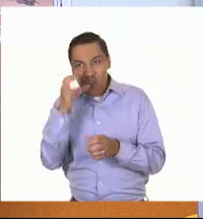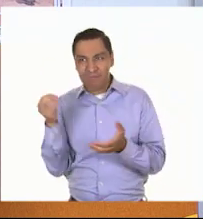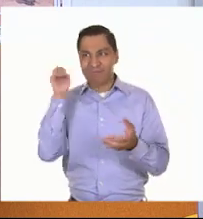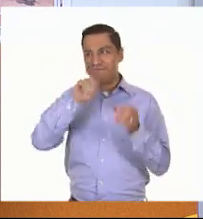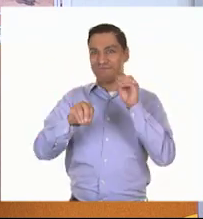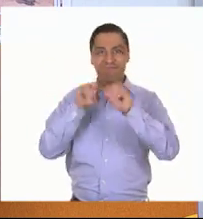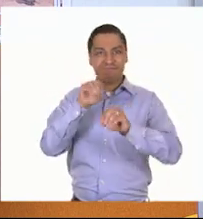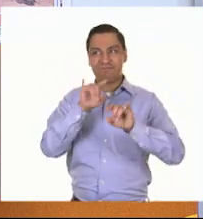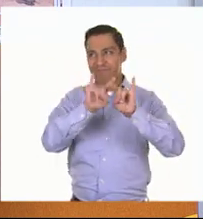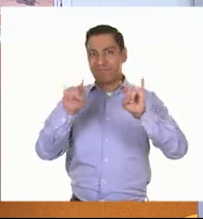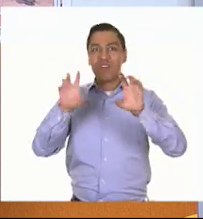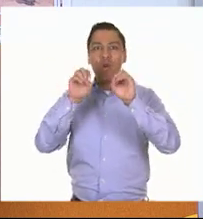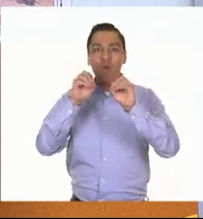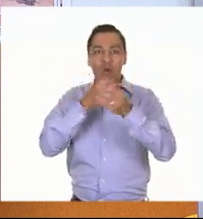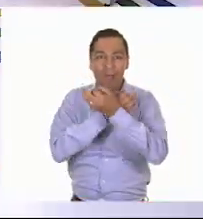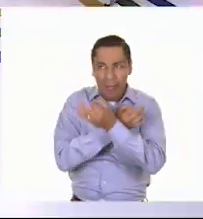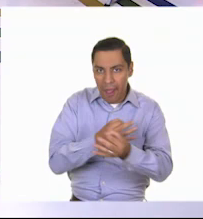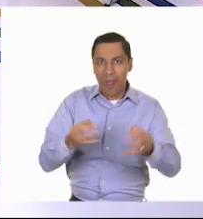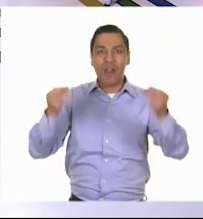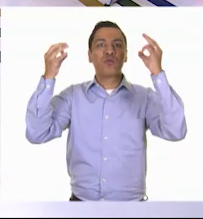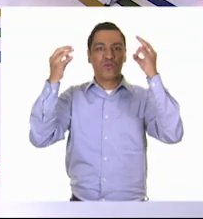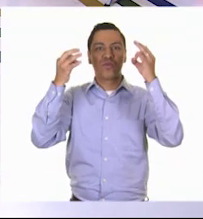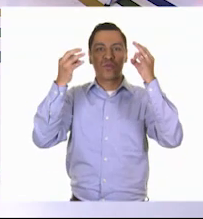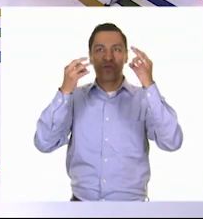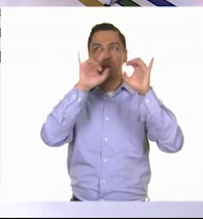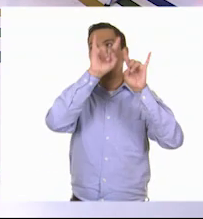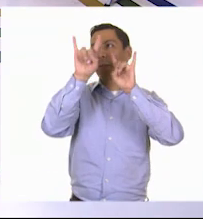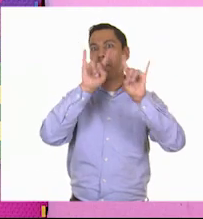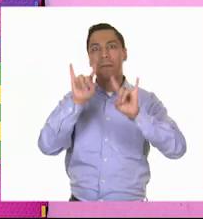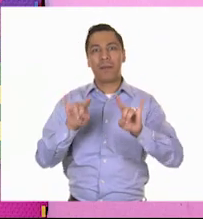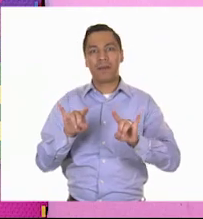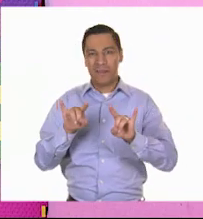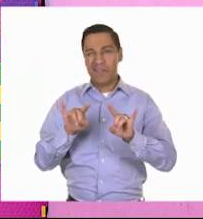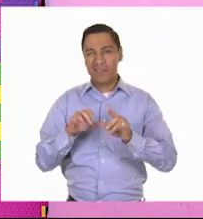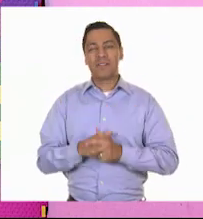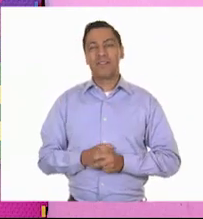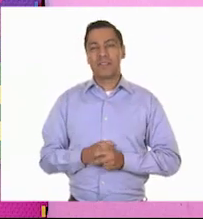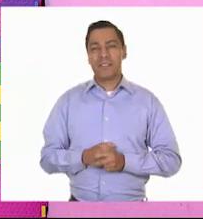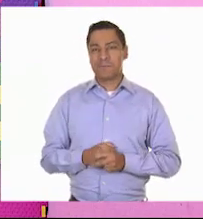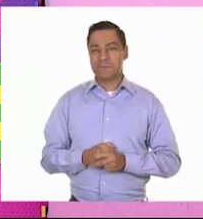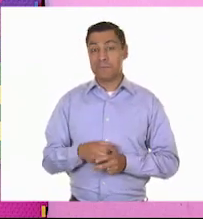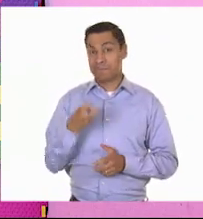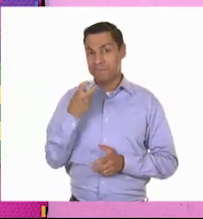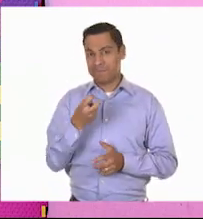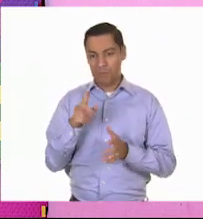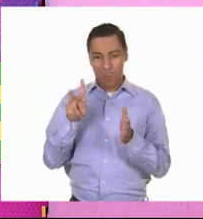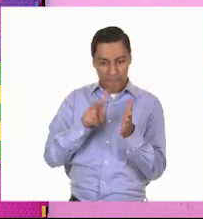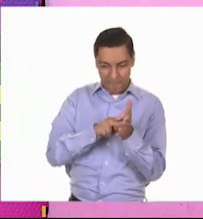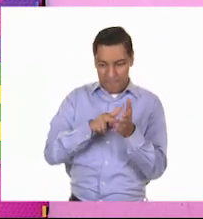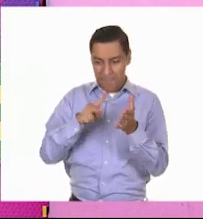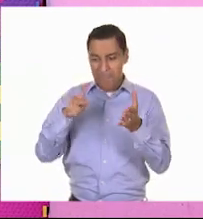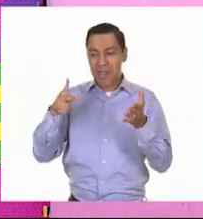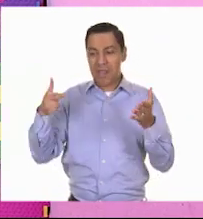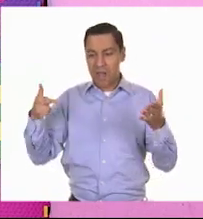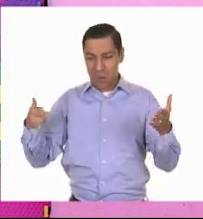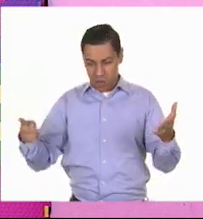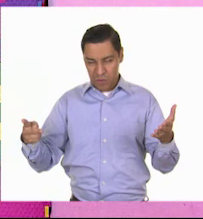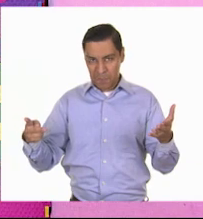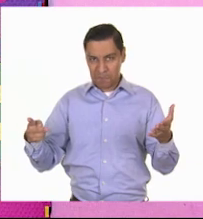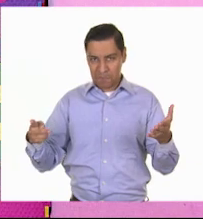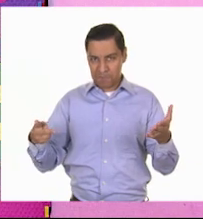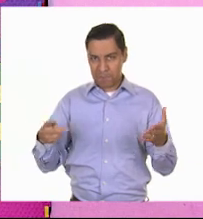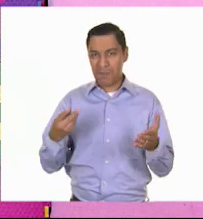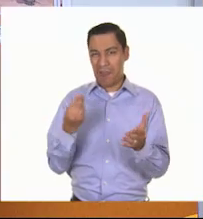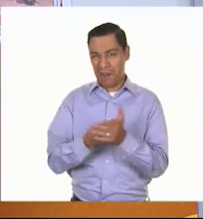fotografías y a veces hasta anuncios. Es verdad. Y es bueno lo que hemos recordado para aprender mucho más el día de hoy,